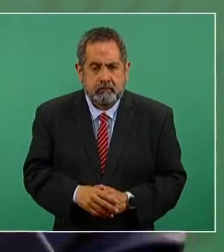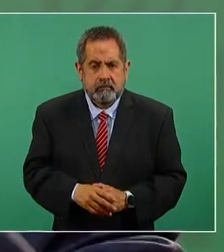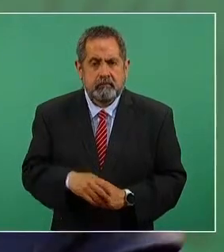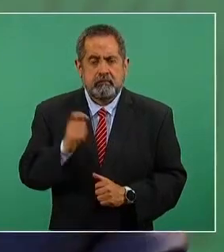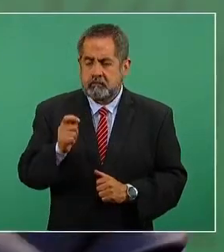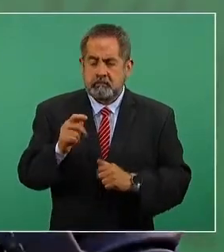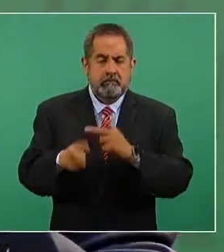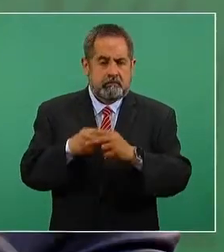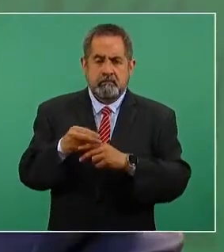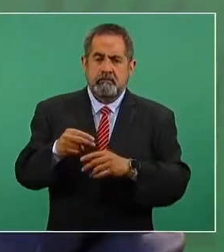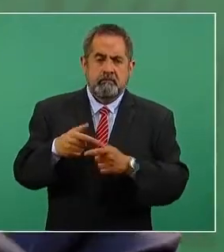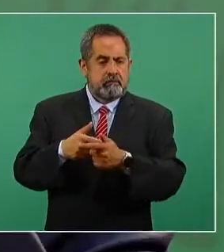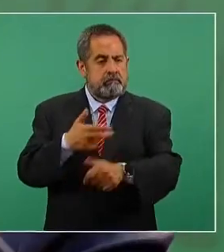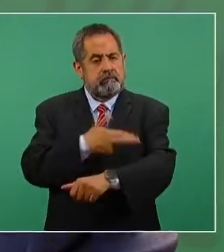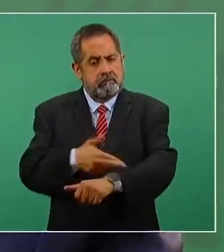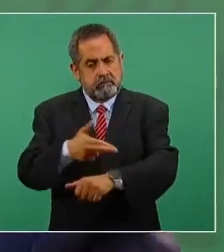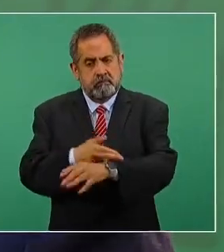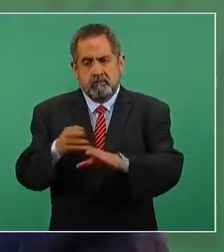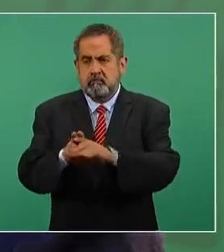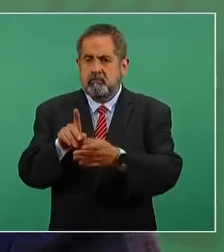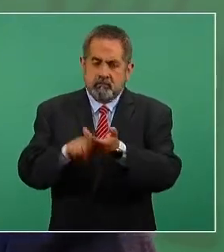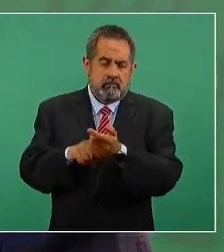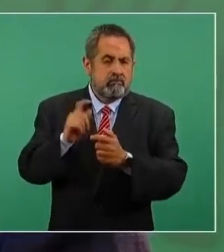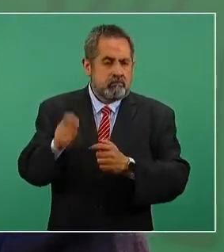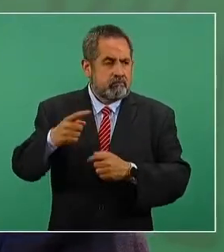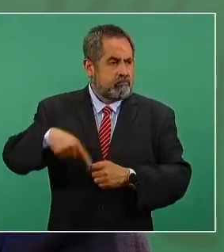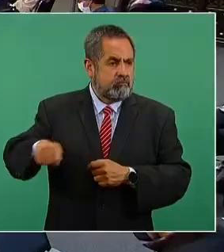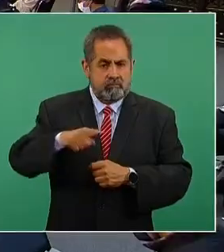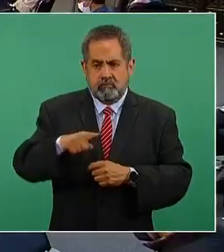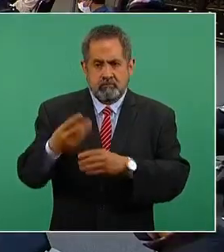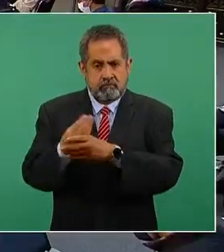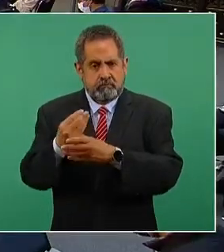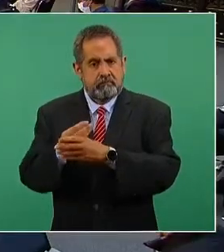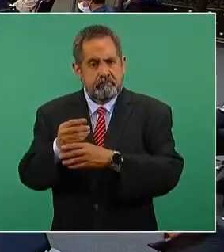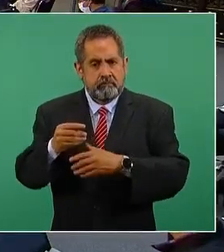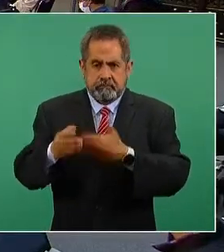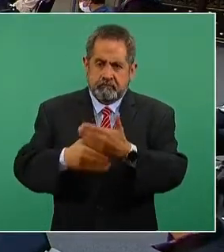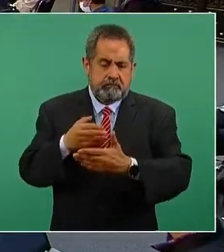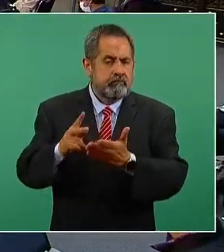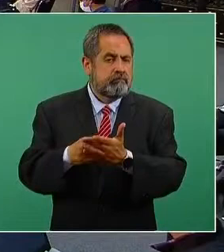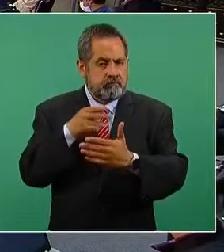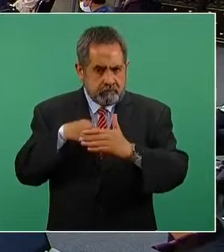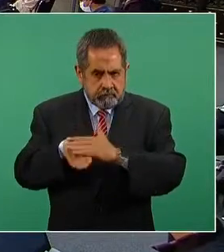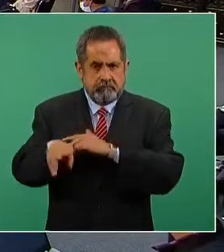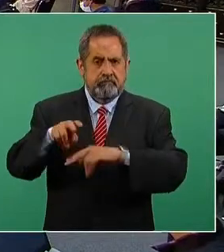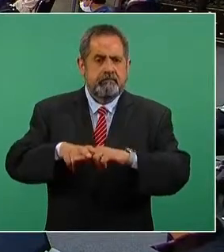de que vamos a el regreso a clases.